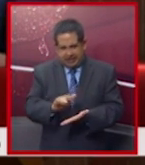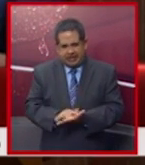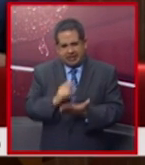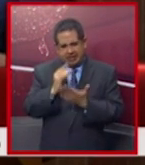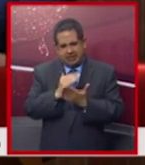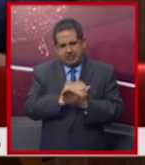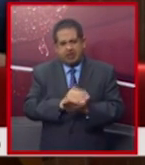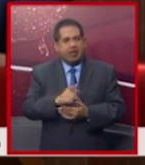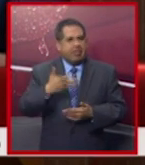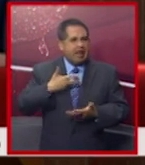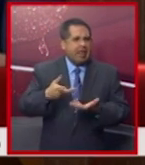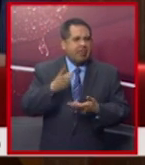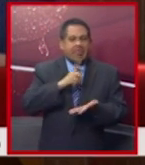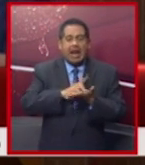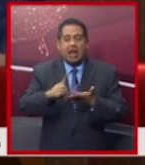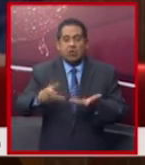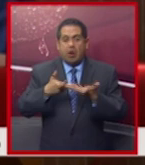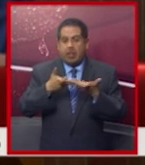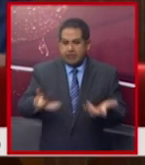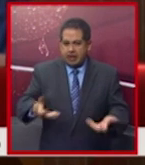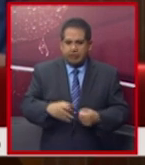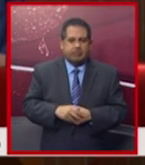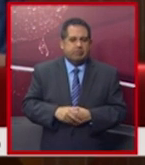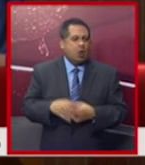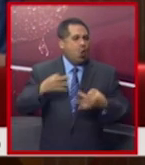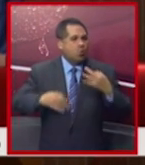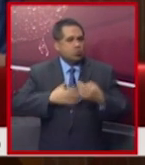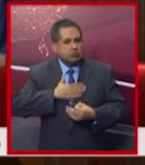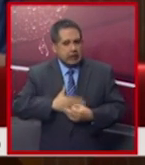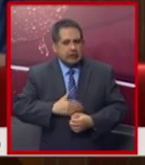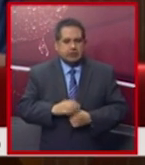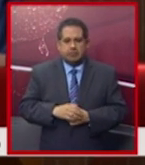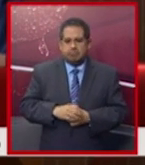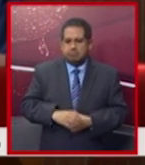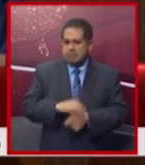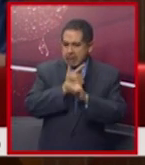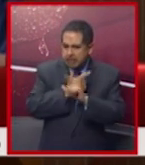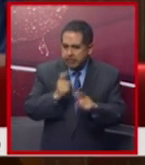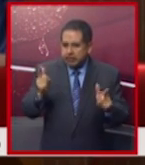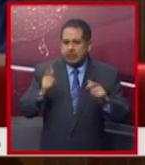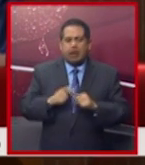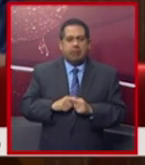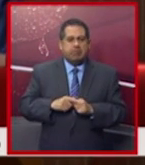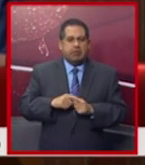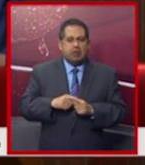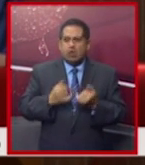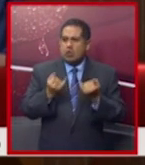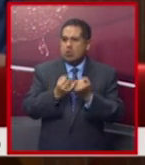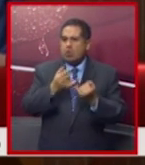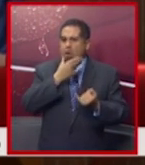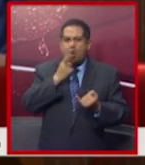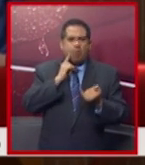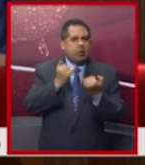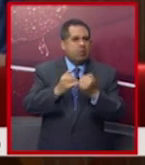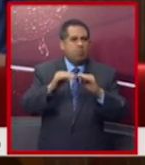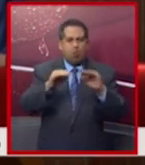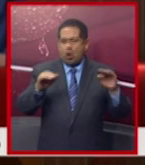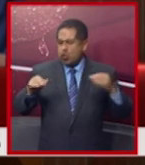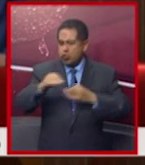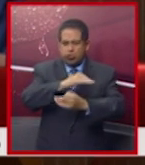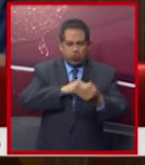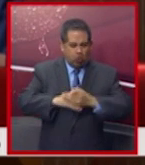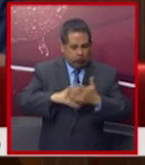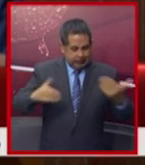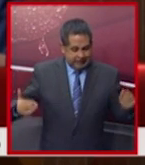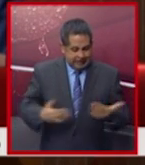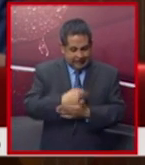a la tierra, la justicia, la libertad y la igualdad para todos los